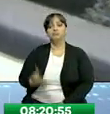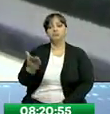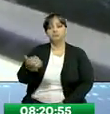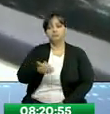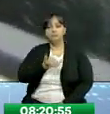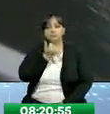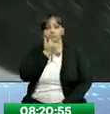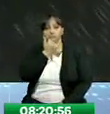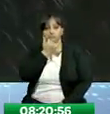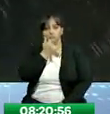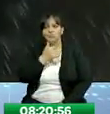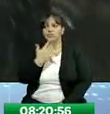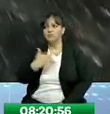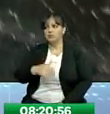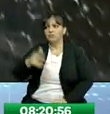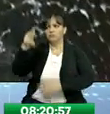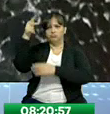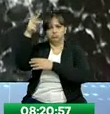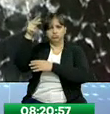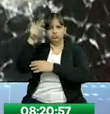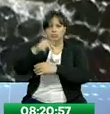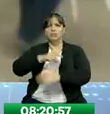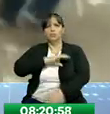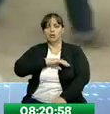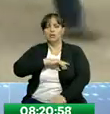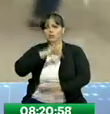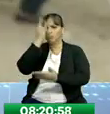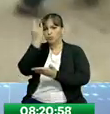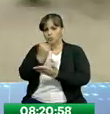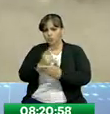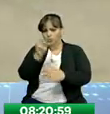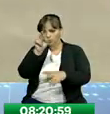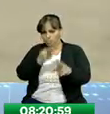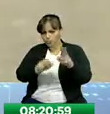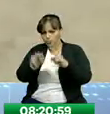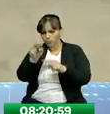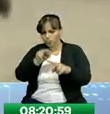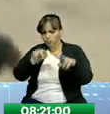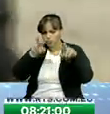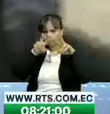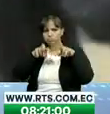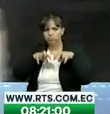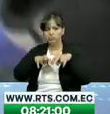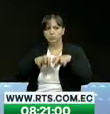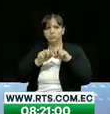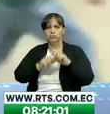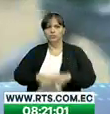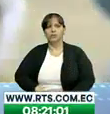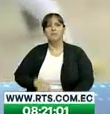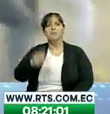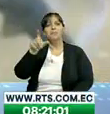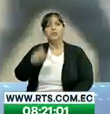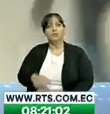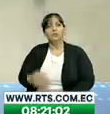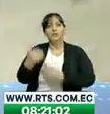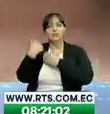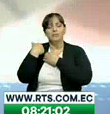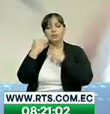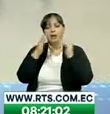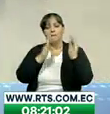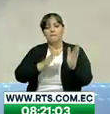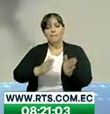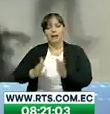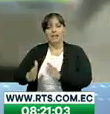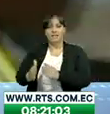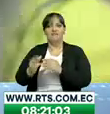ahí están los videos y los organizadores deben de responder entonces es a ellos a los que tiene que dirigir